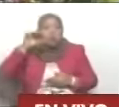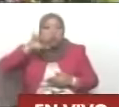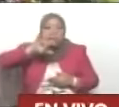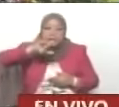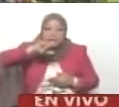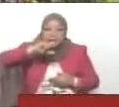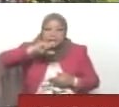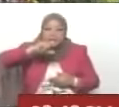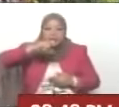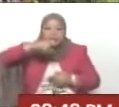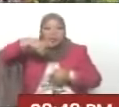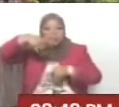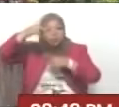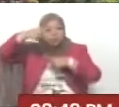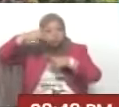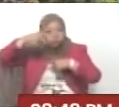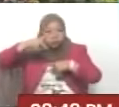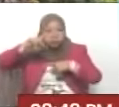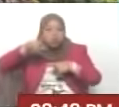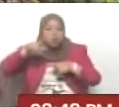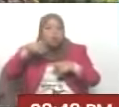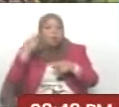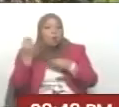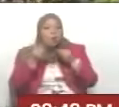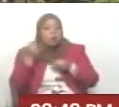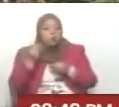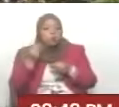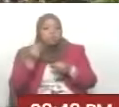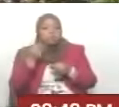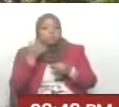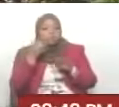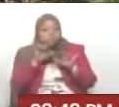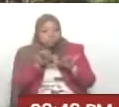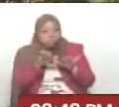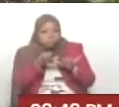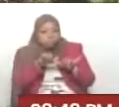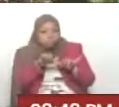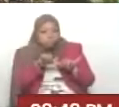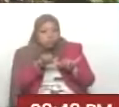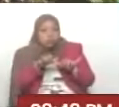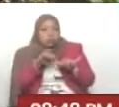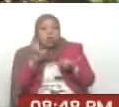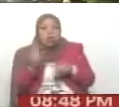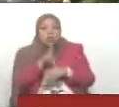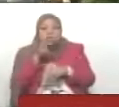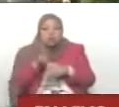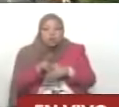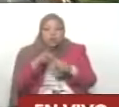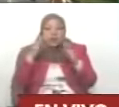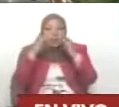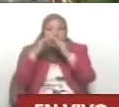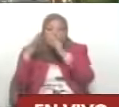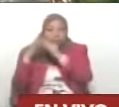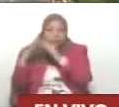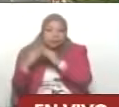Empezamos a usar las redes. Después de las redes, empezamos también nosotros a hacer el casa por casa,